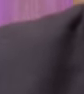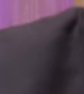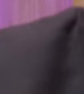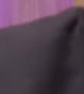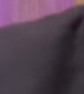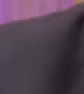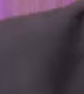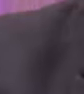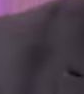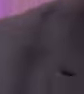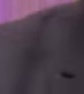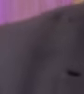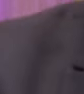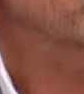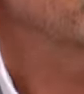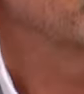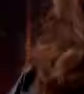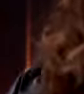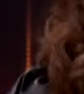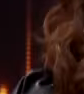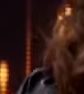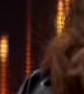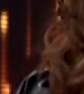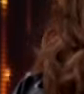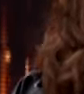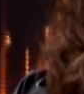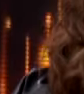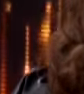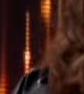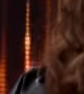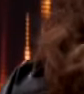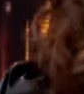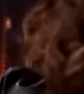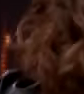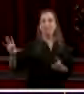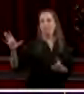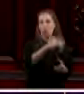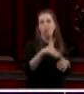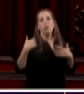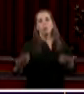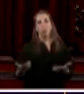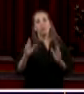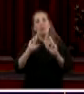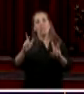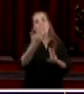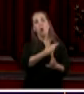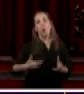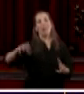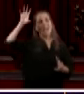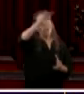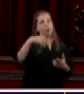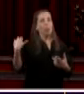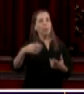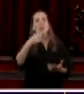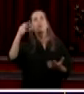ciudad un poco lo que está pasando es eso a ver es un gran punto porque el año que viene es un año electoral y el gobierno claramente si se termina una obra